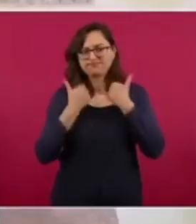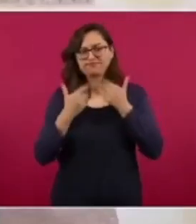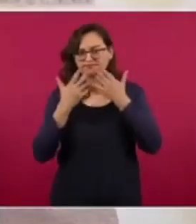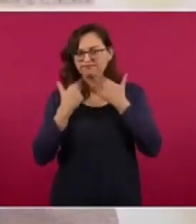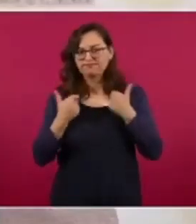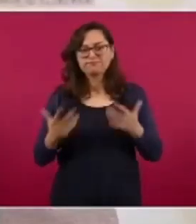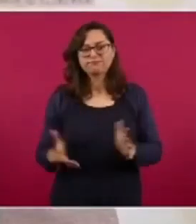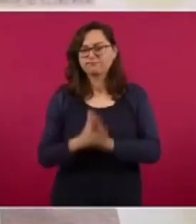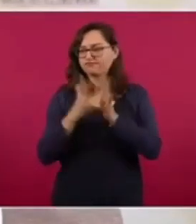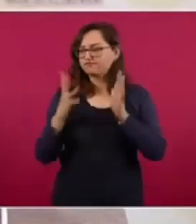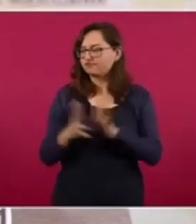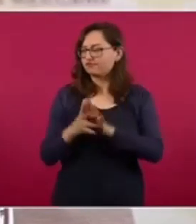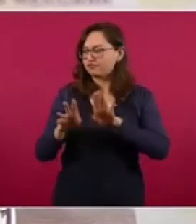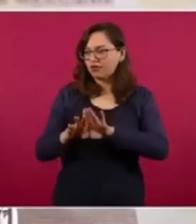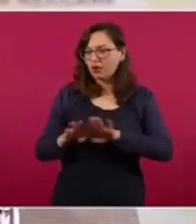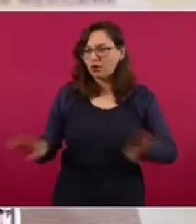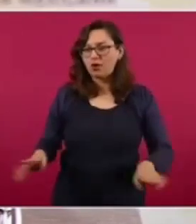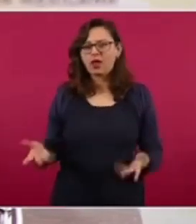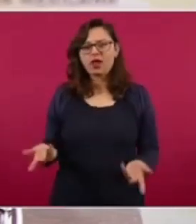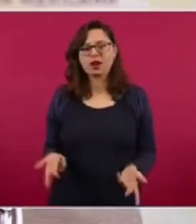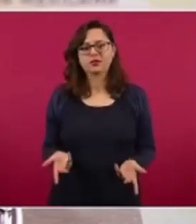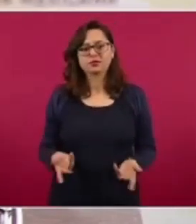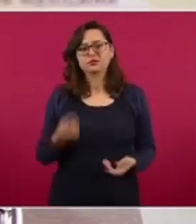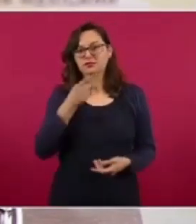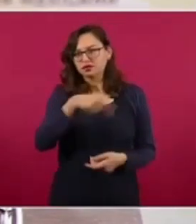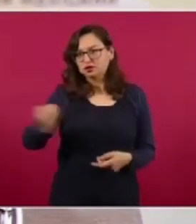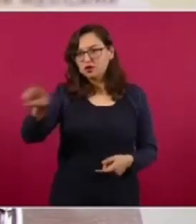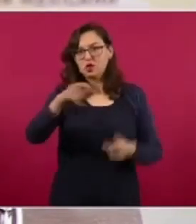Claro, esto para los jóvenes.